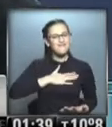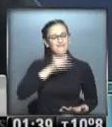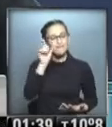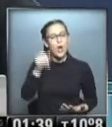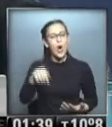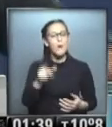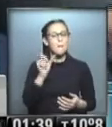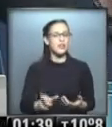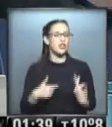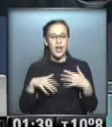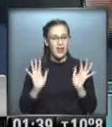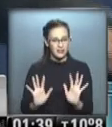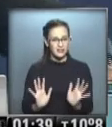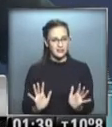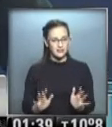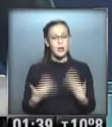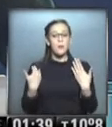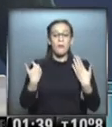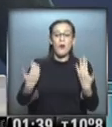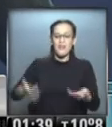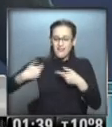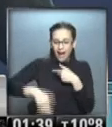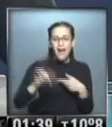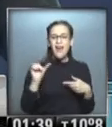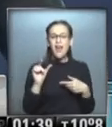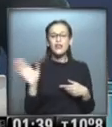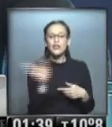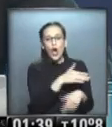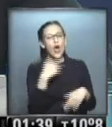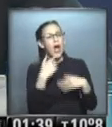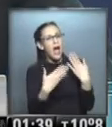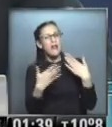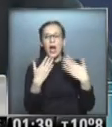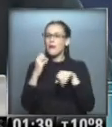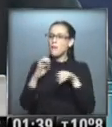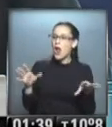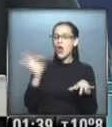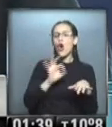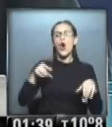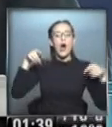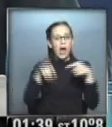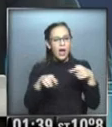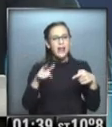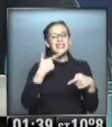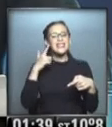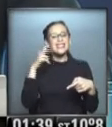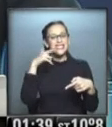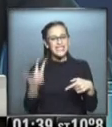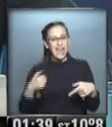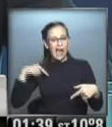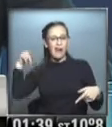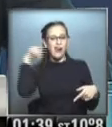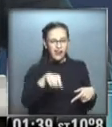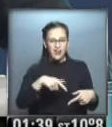hoy. Tal vez dentro de un rato empiecen a los bombazos en Siria. En el mundo